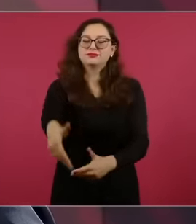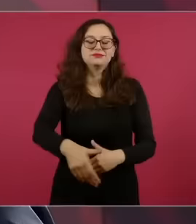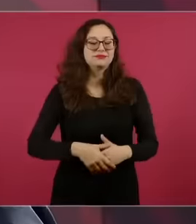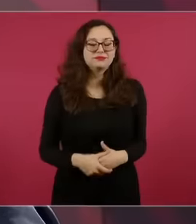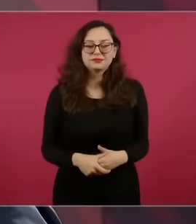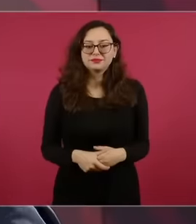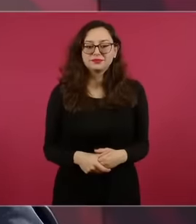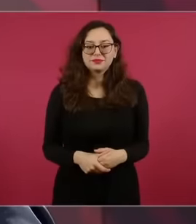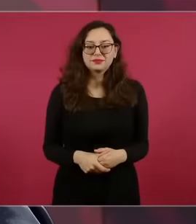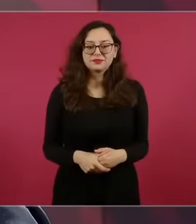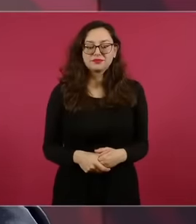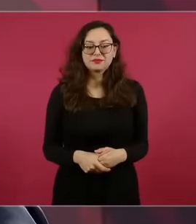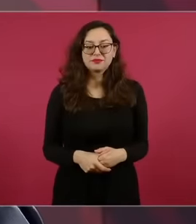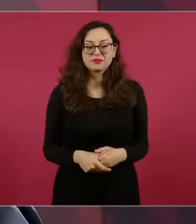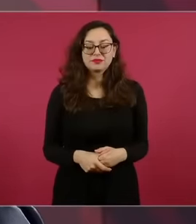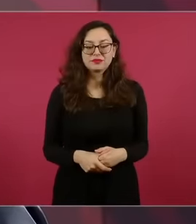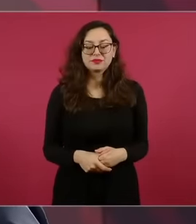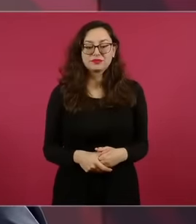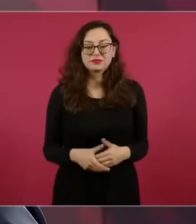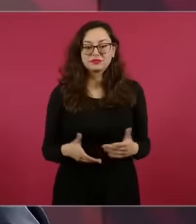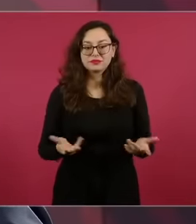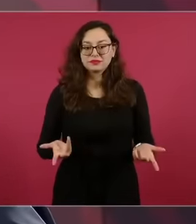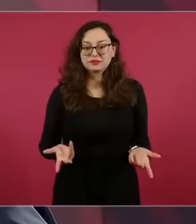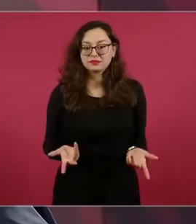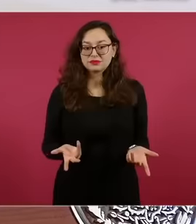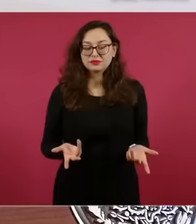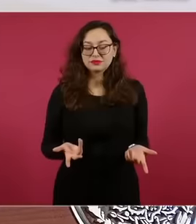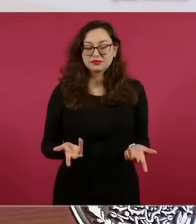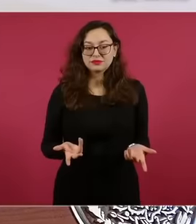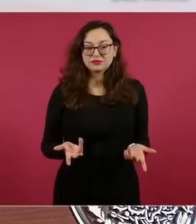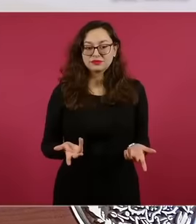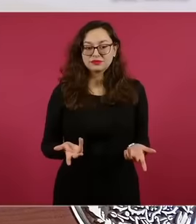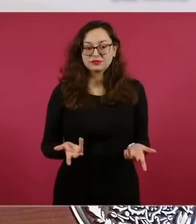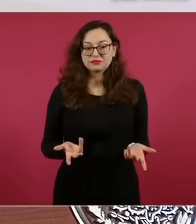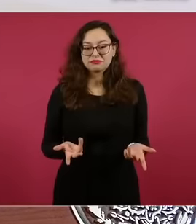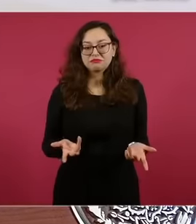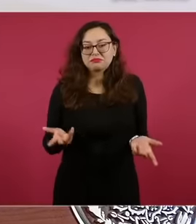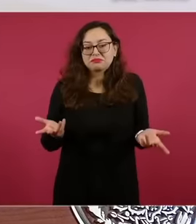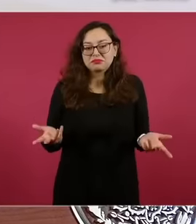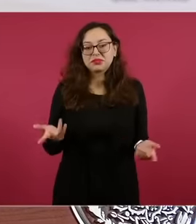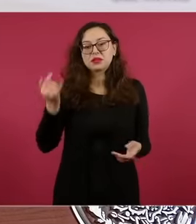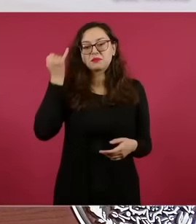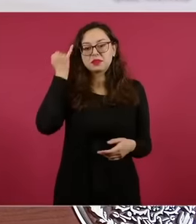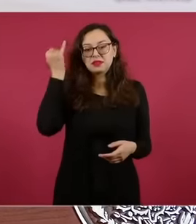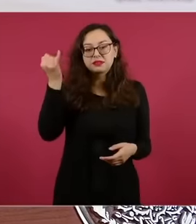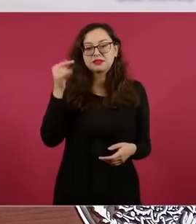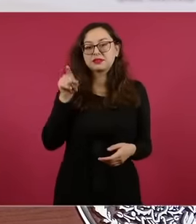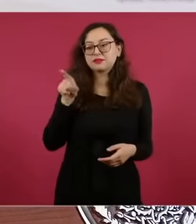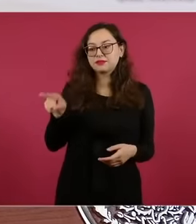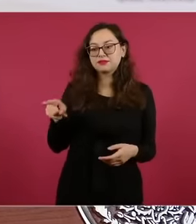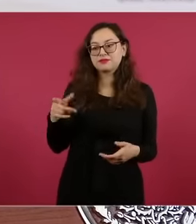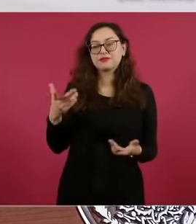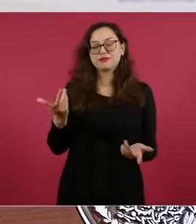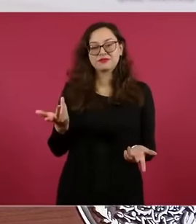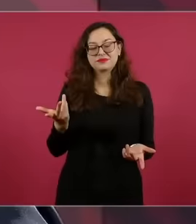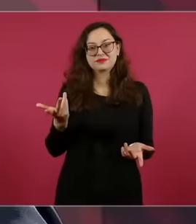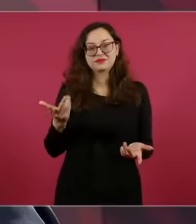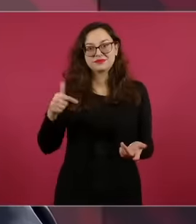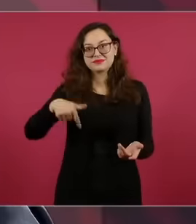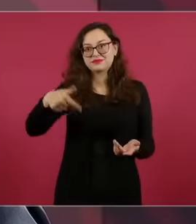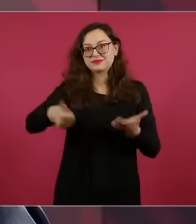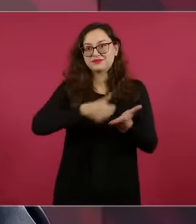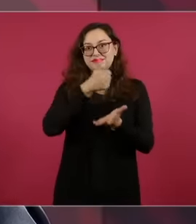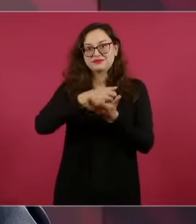Pues imagínense que a un tabasqueño le permitieron gobernar la capital.